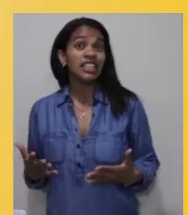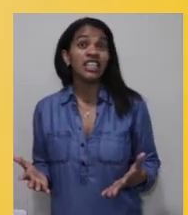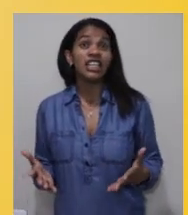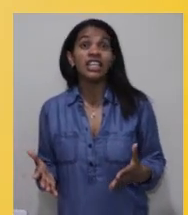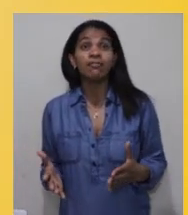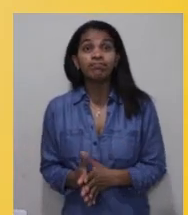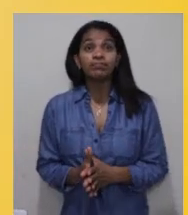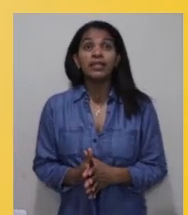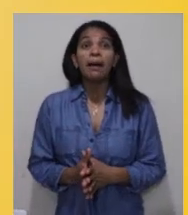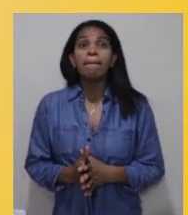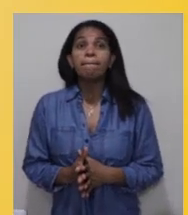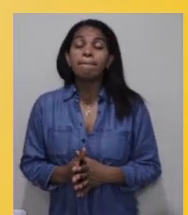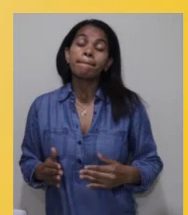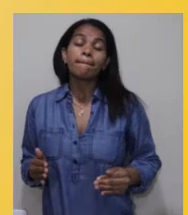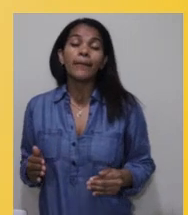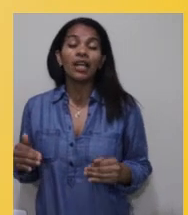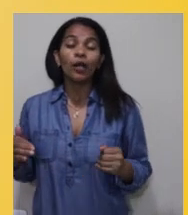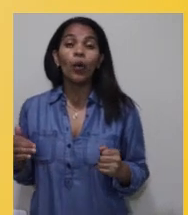¿Y